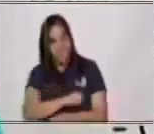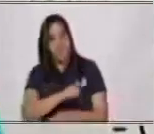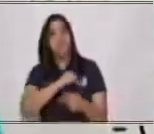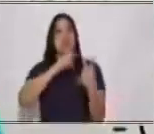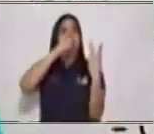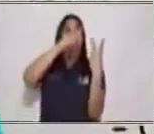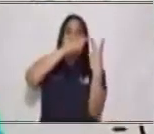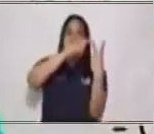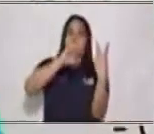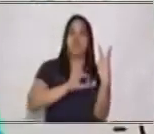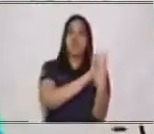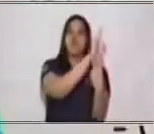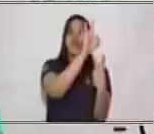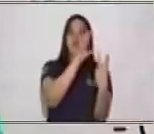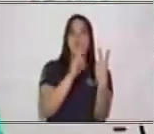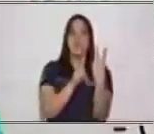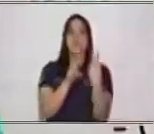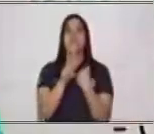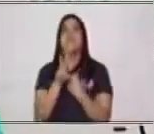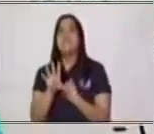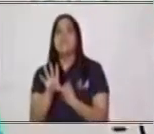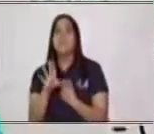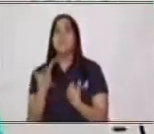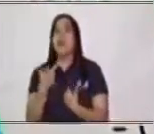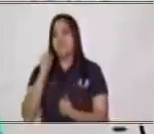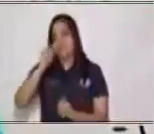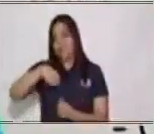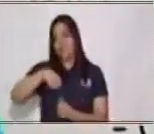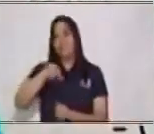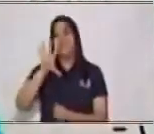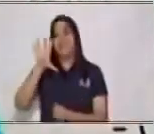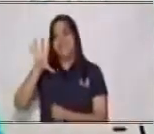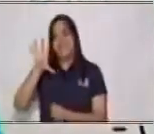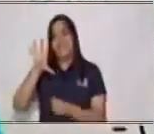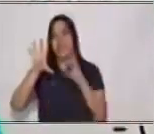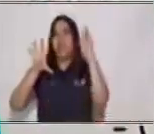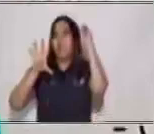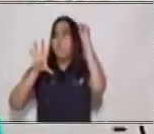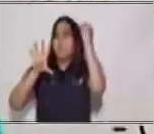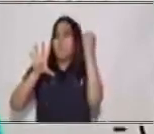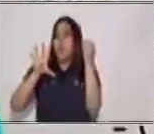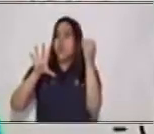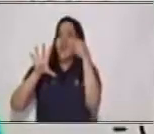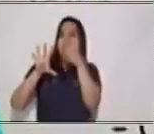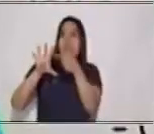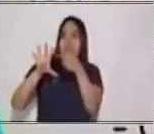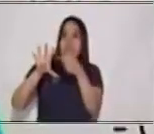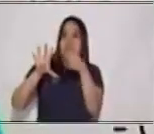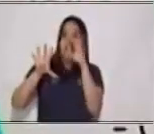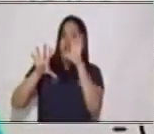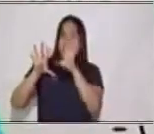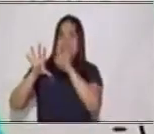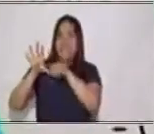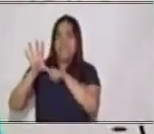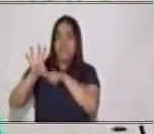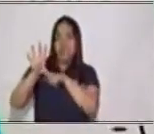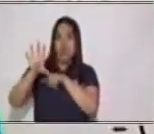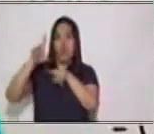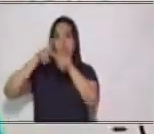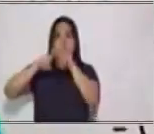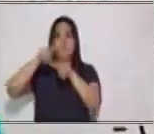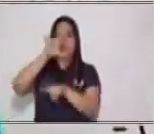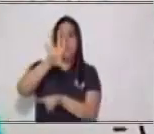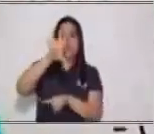raíz cúbica de 125 es 5. Porque multiplicado por sí